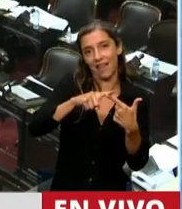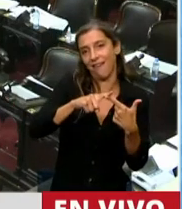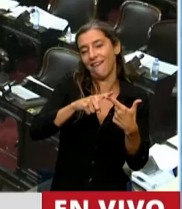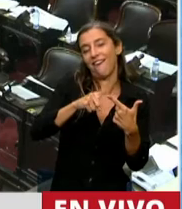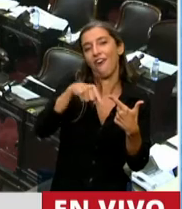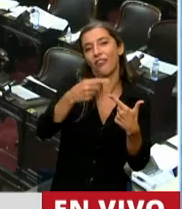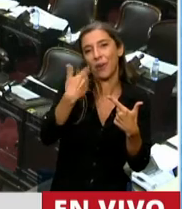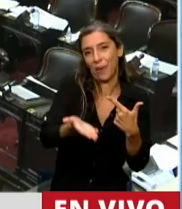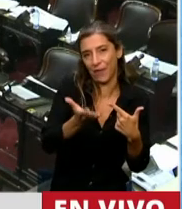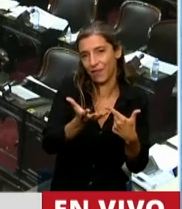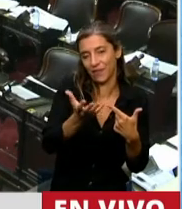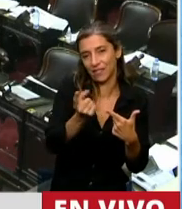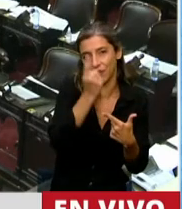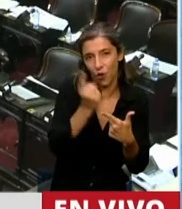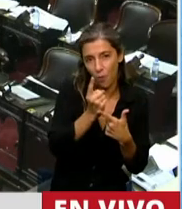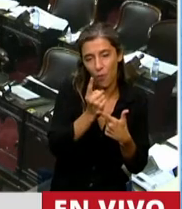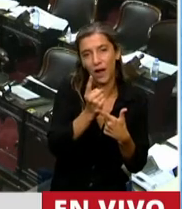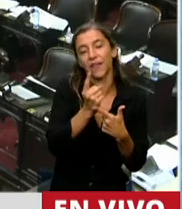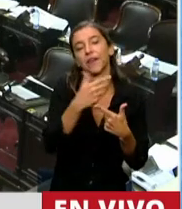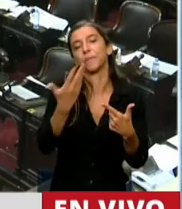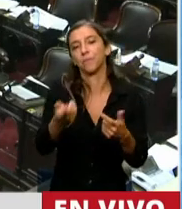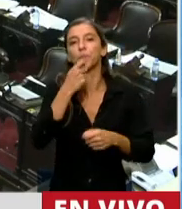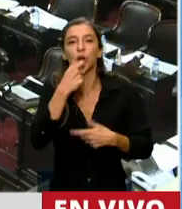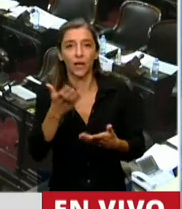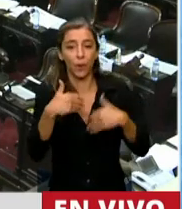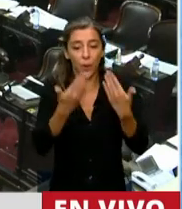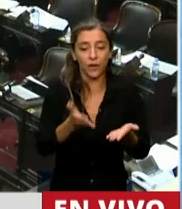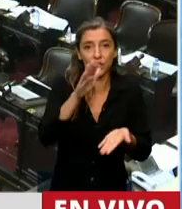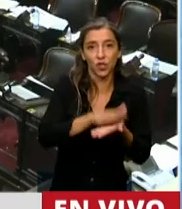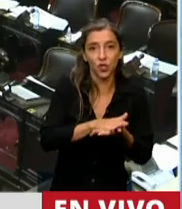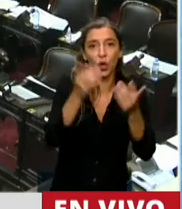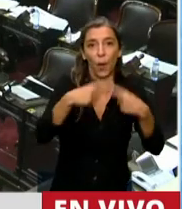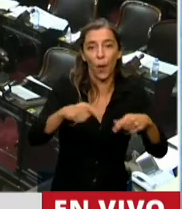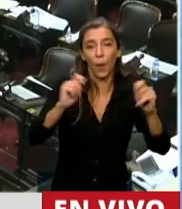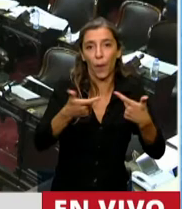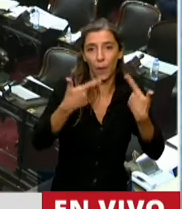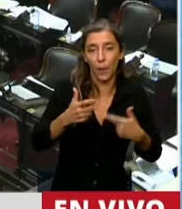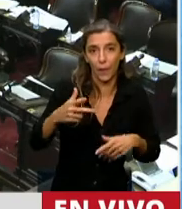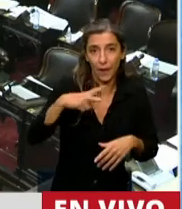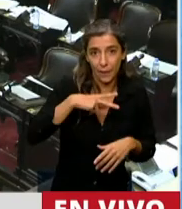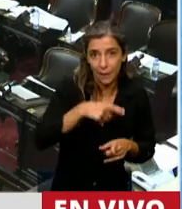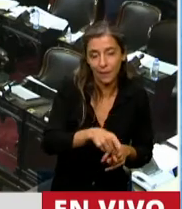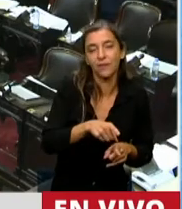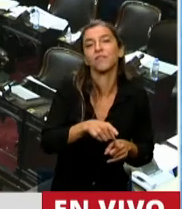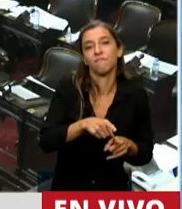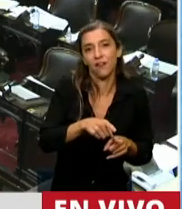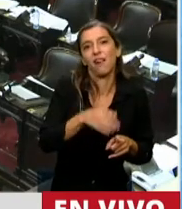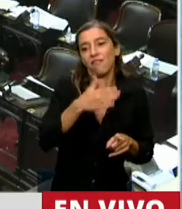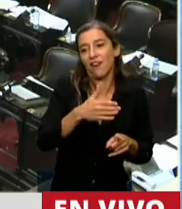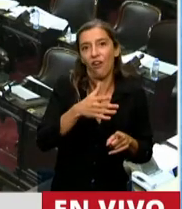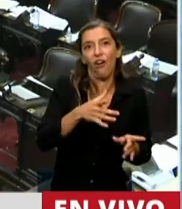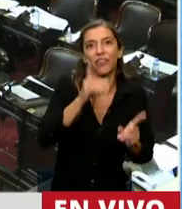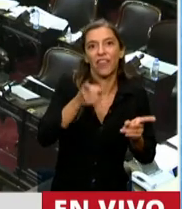ejemplo, los beneficios en el impuesto sobre los bienes personales no puede ser con recursos del blanqueo, es